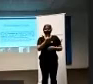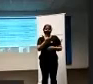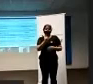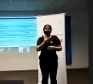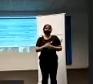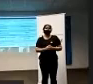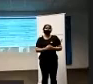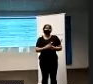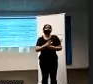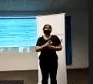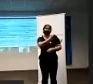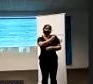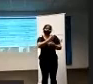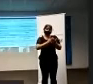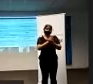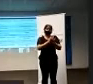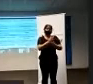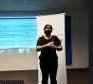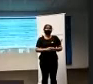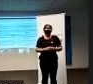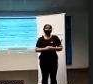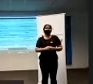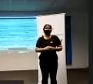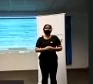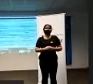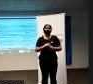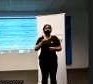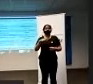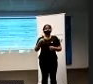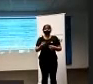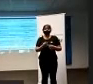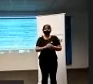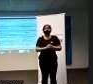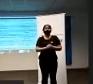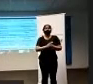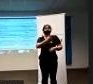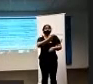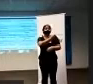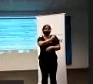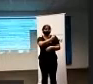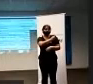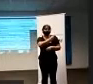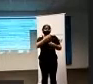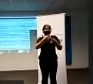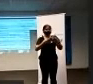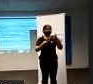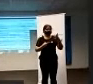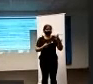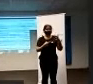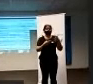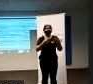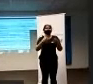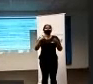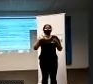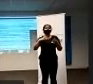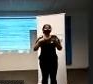En cuanto a las especificaciones de la vacuna, Su forma farmacéutica es una suspensión inyectable, vía